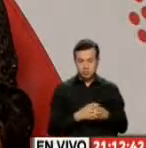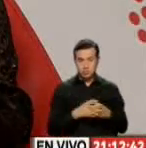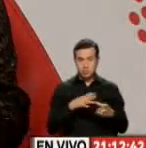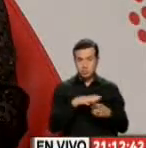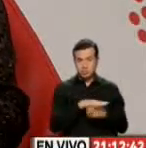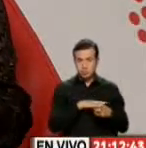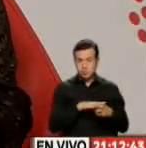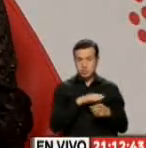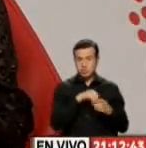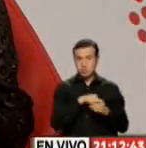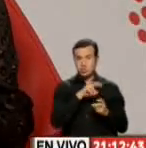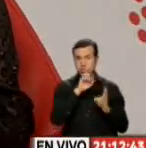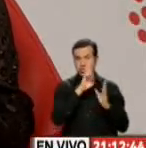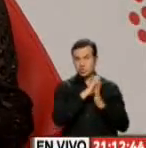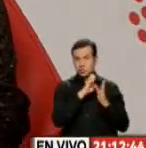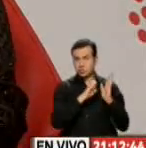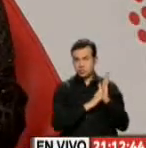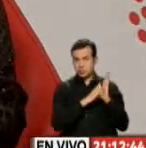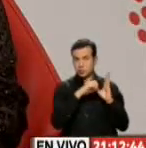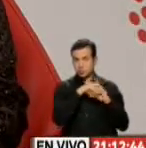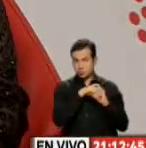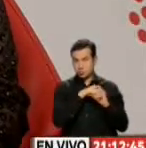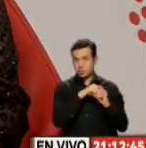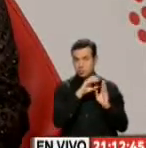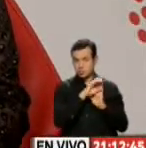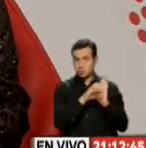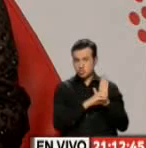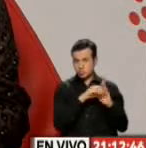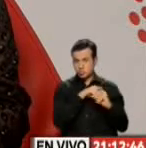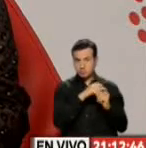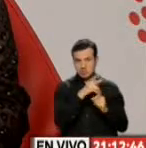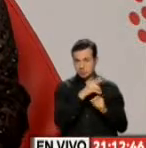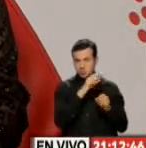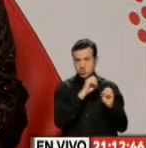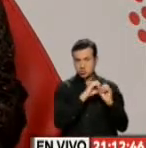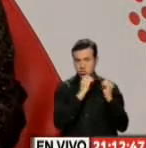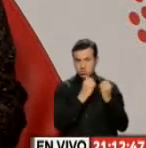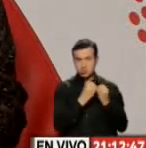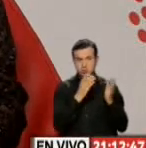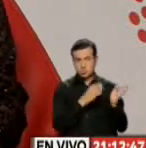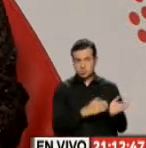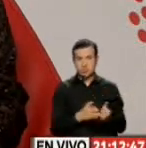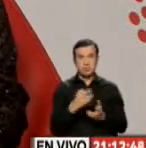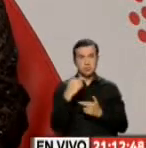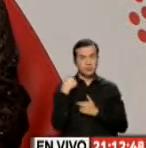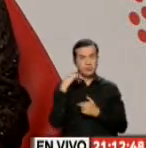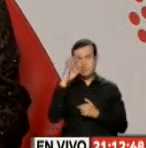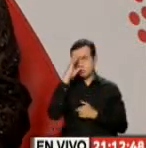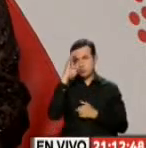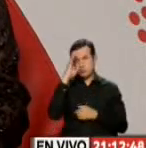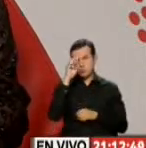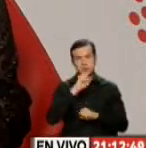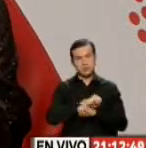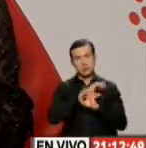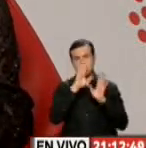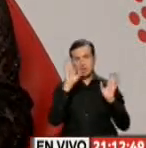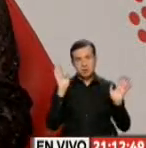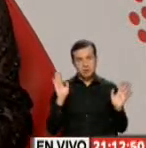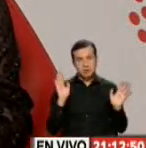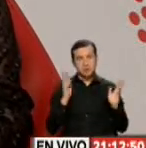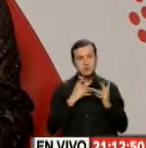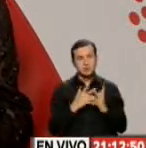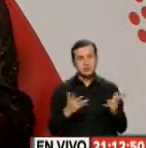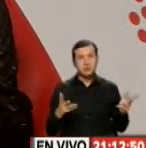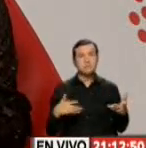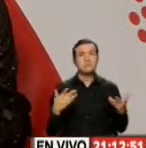en su marco constitutivo del organismo, pues tienen lineamientos ideológicos claros, ¿no? Pero más allá de eso,